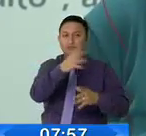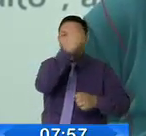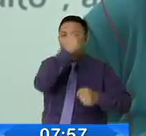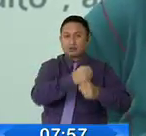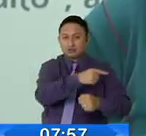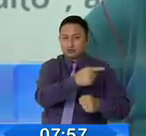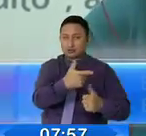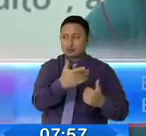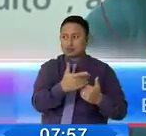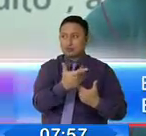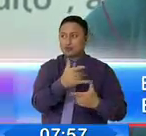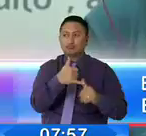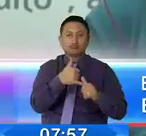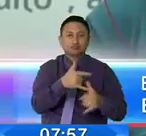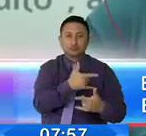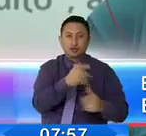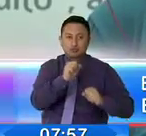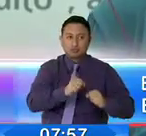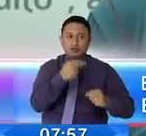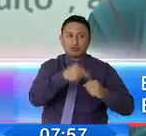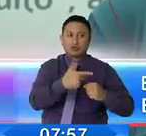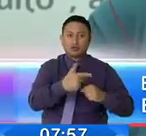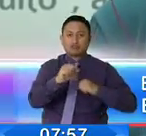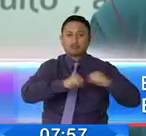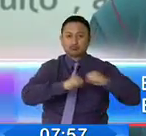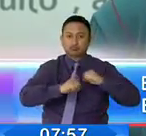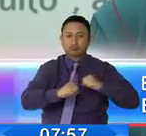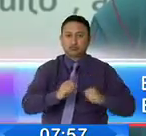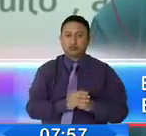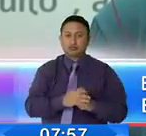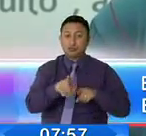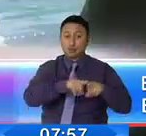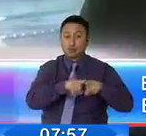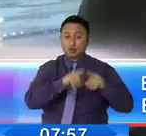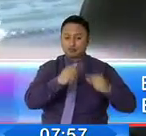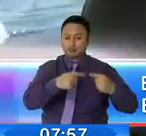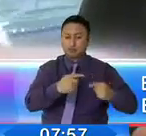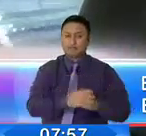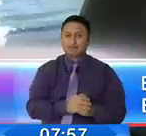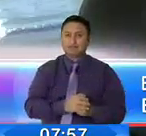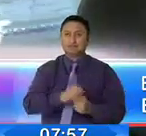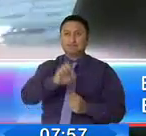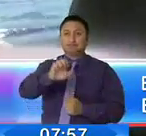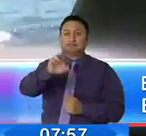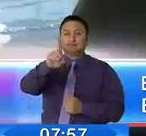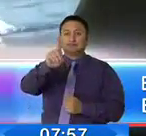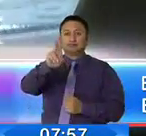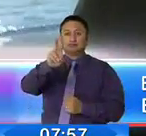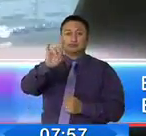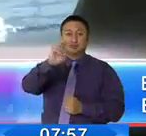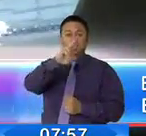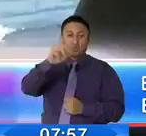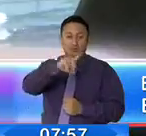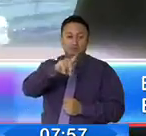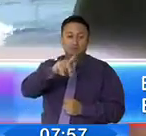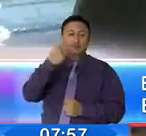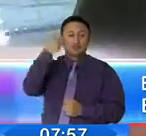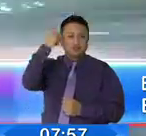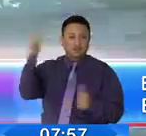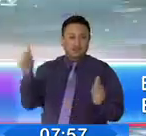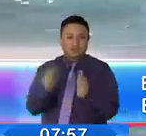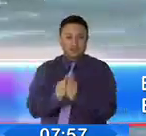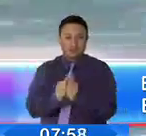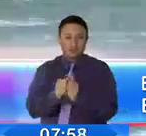son parte de un club y están participando en competencias. Edwin Lozano, junto a los padres de familia que requieren lo